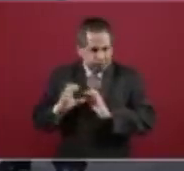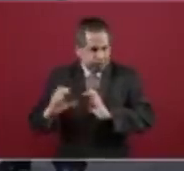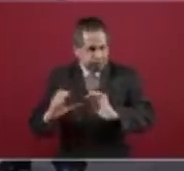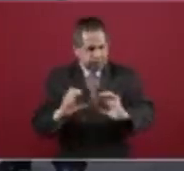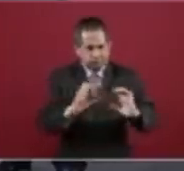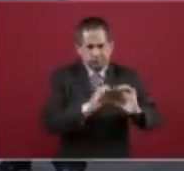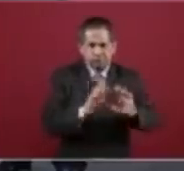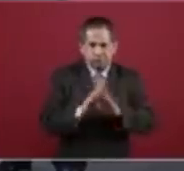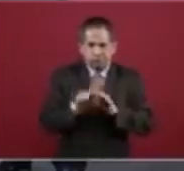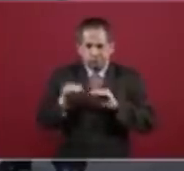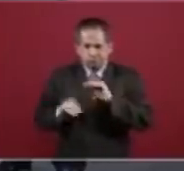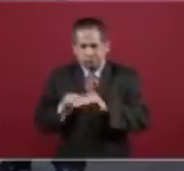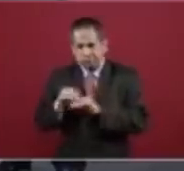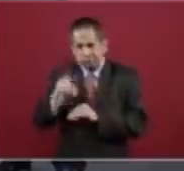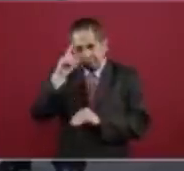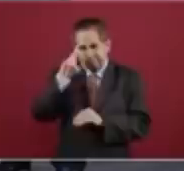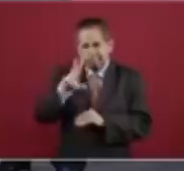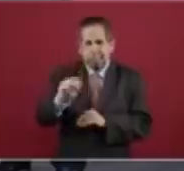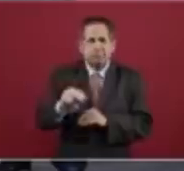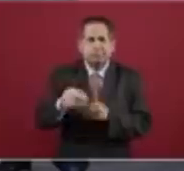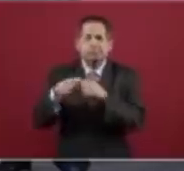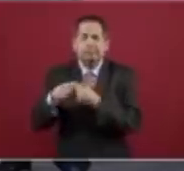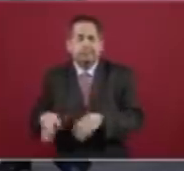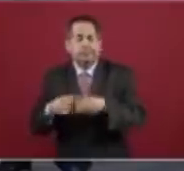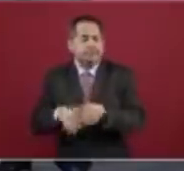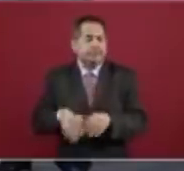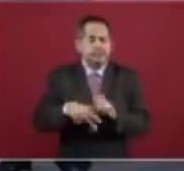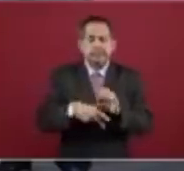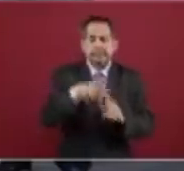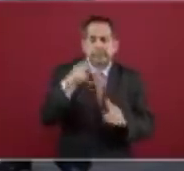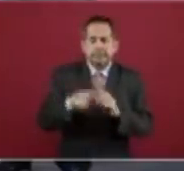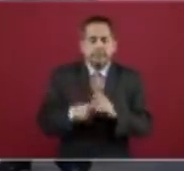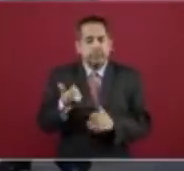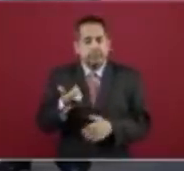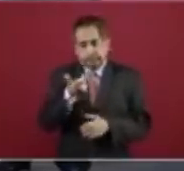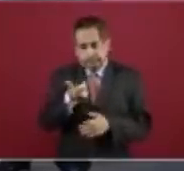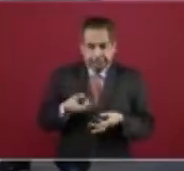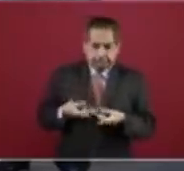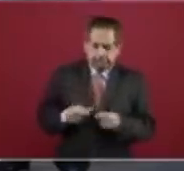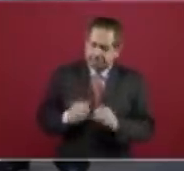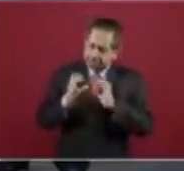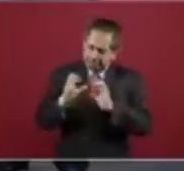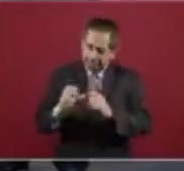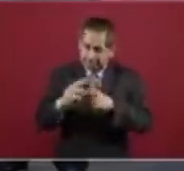precisión para que no haya un solo desperdicio de un solo centavo, y cada